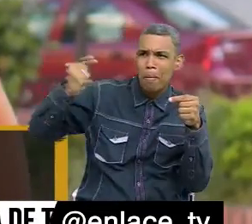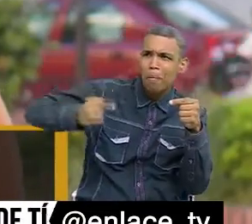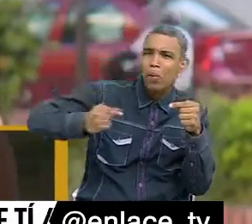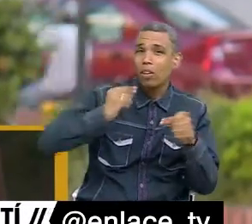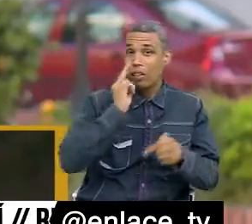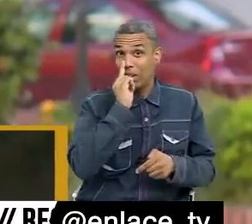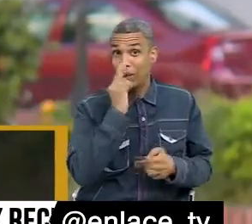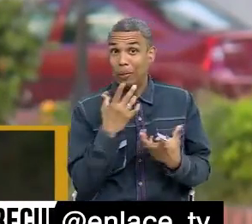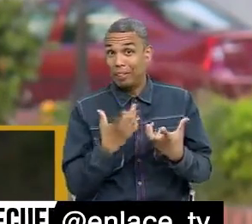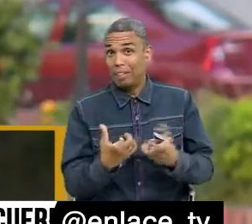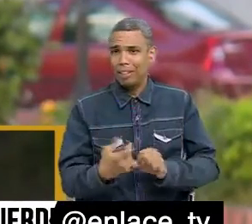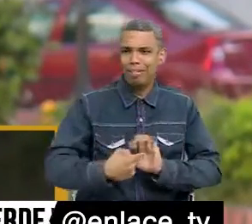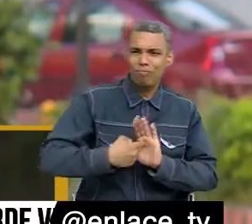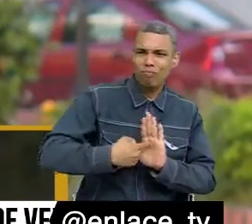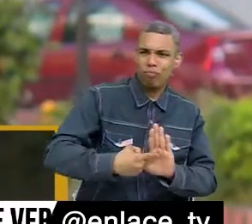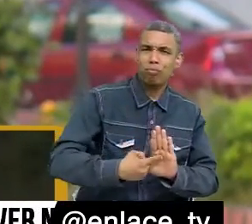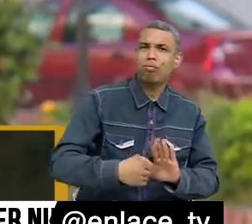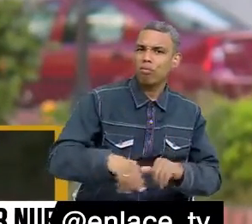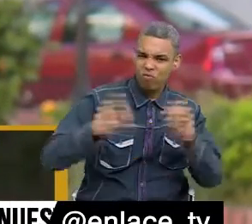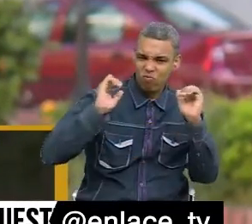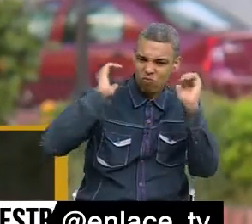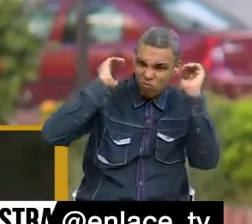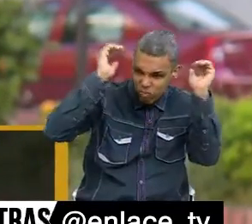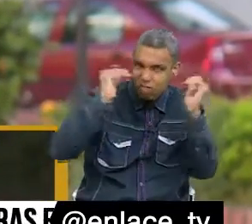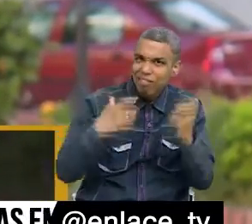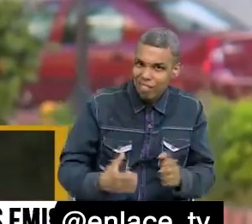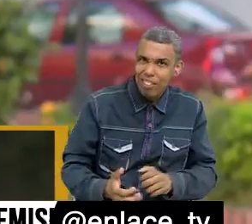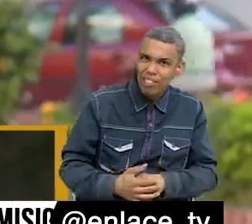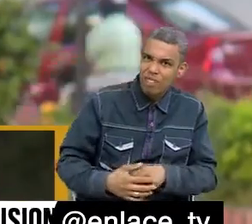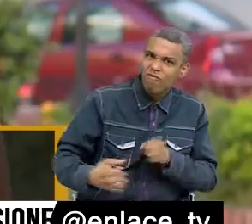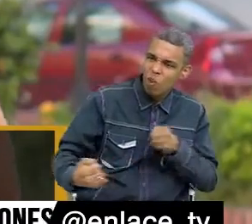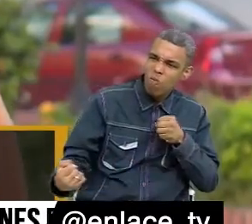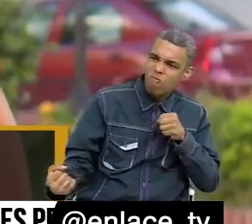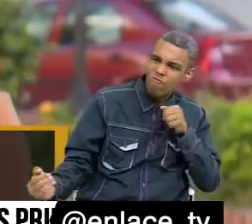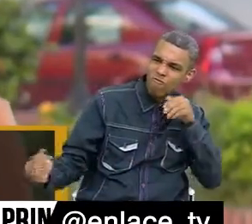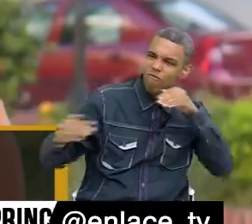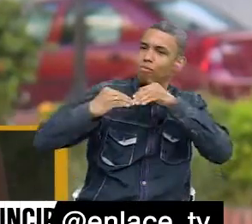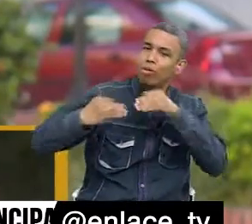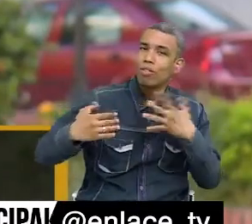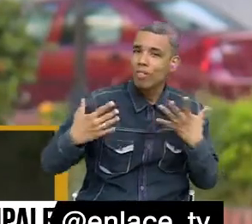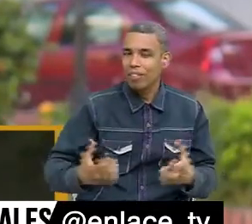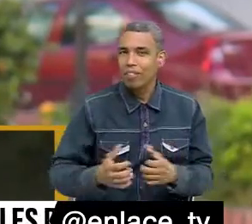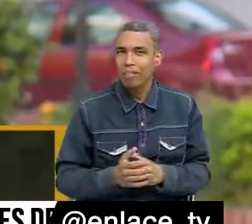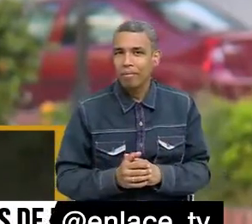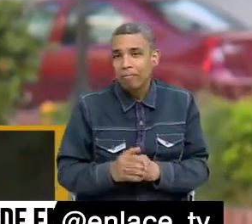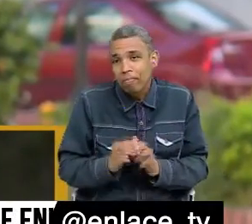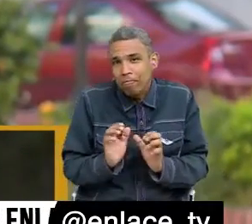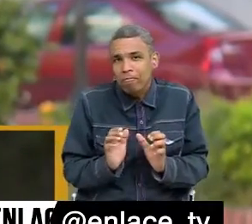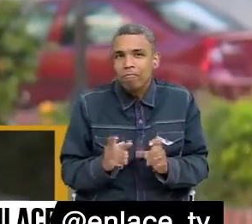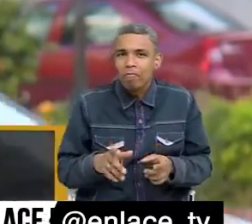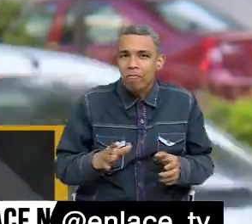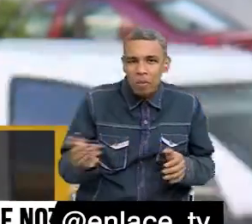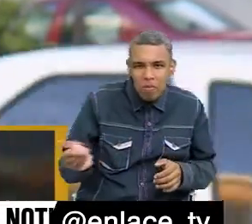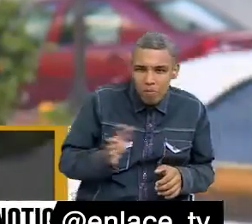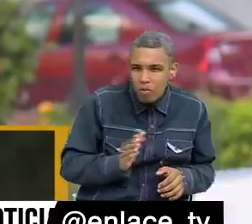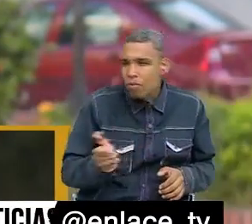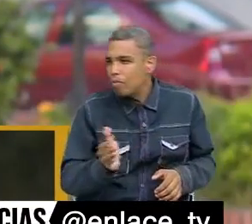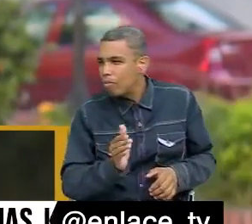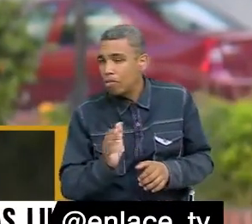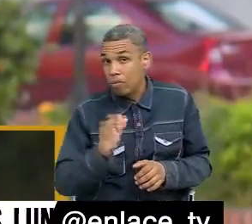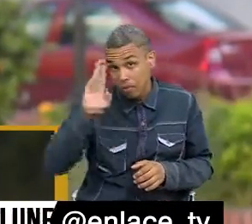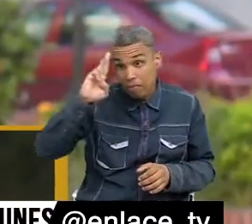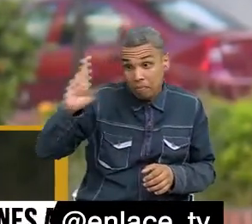uno quiere demostrar que está a la altura de ellos. Y bueno, pienso que la mejor manera de respetarlos es jugando bien al fútbol